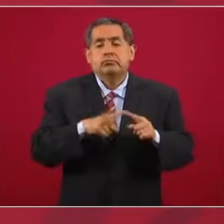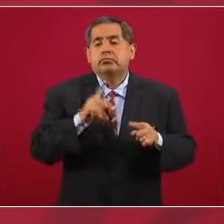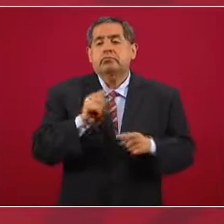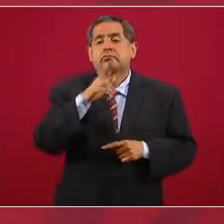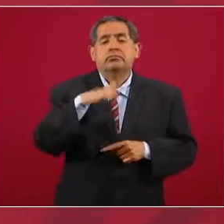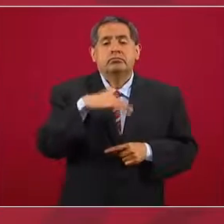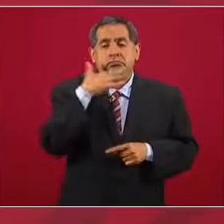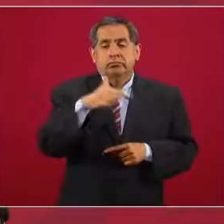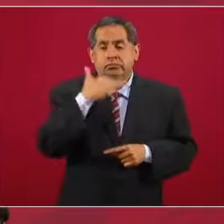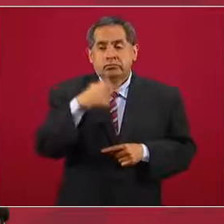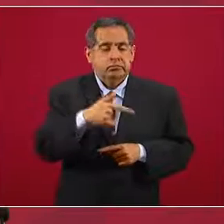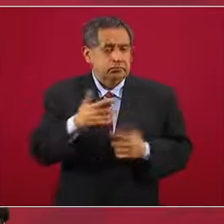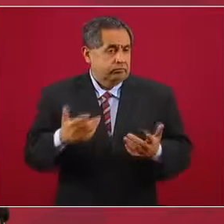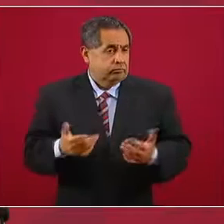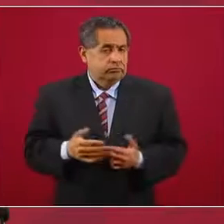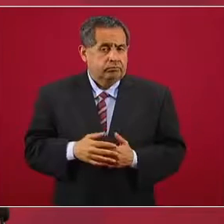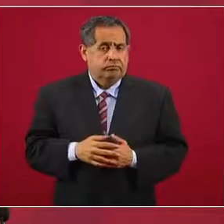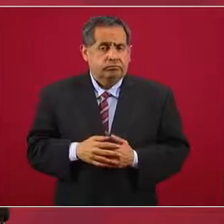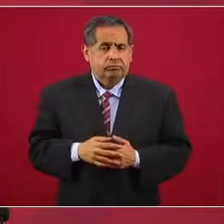a un